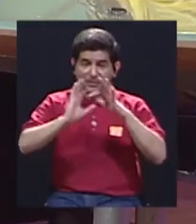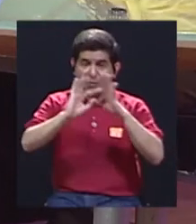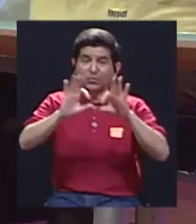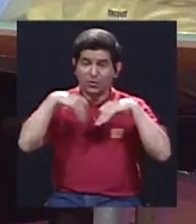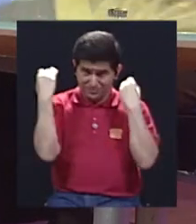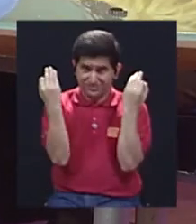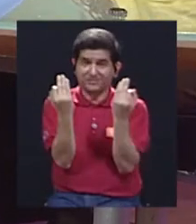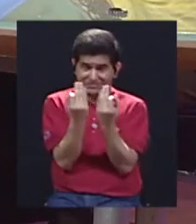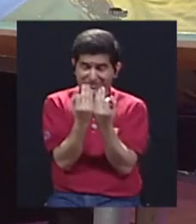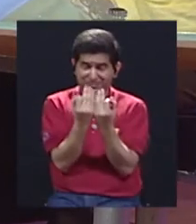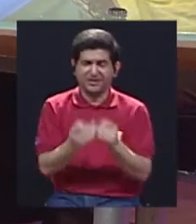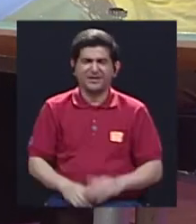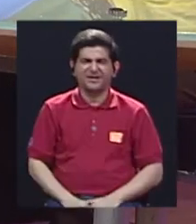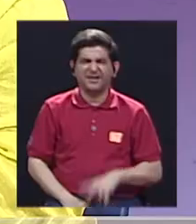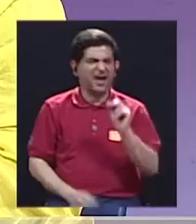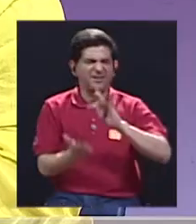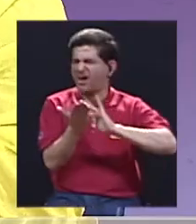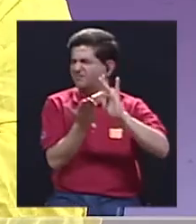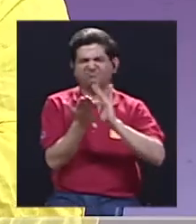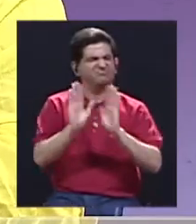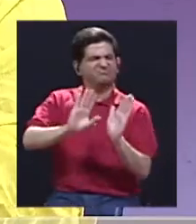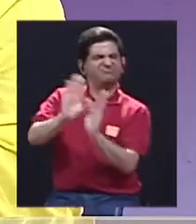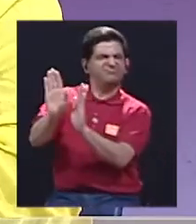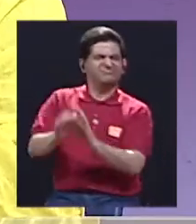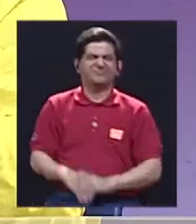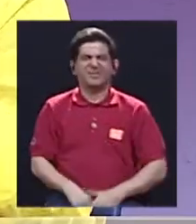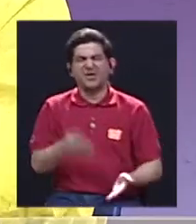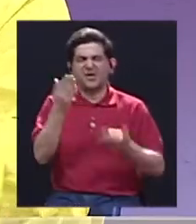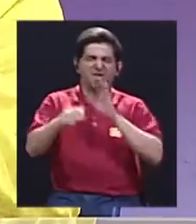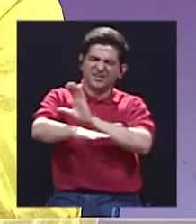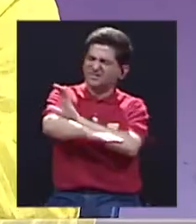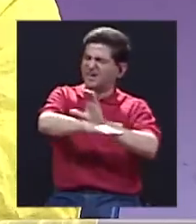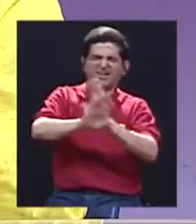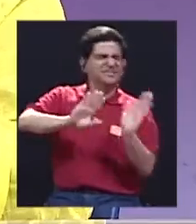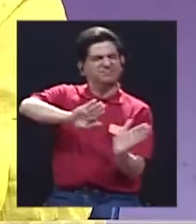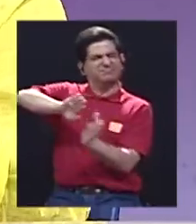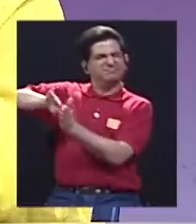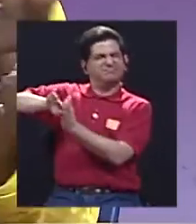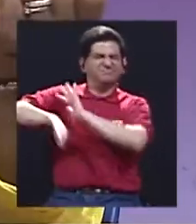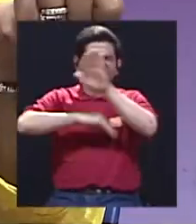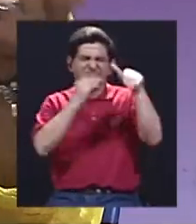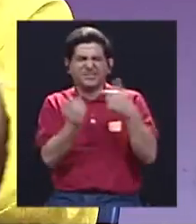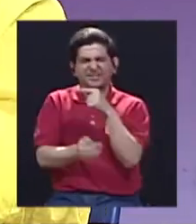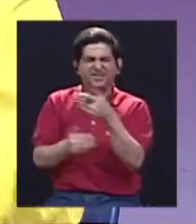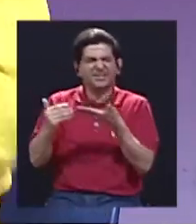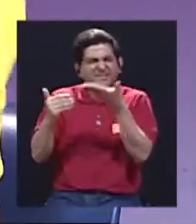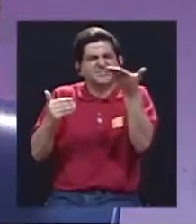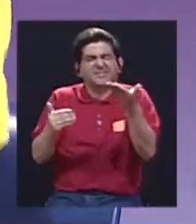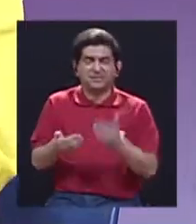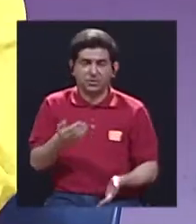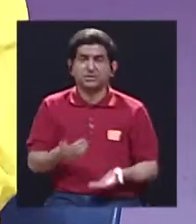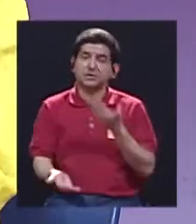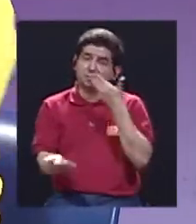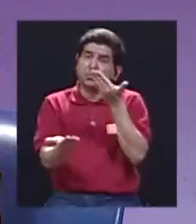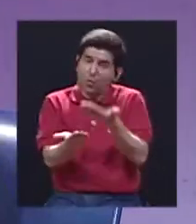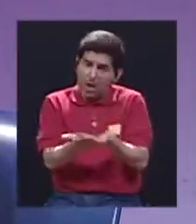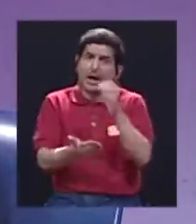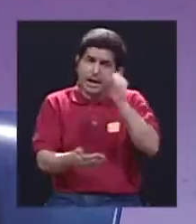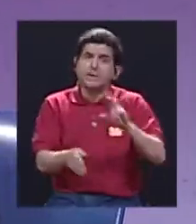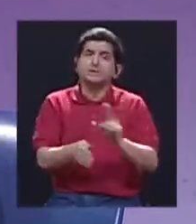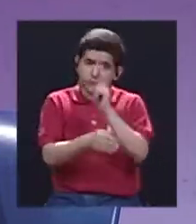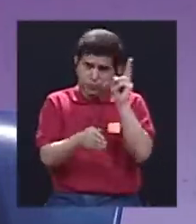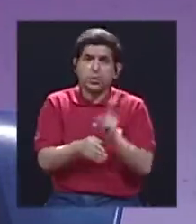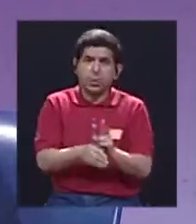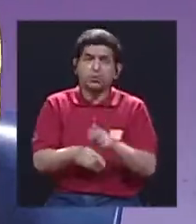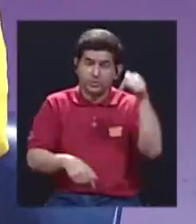familiar lejos del smartphone lejos de la con lejos de la computadora lejos de todas estas cosas que son muy buenas y son muy